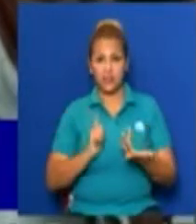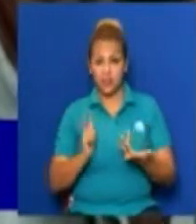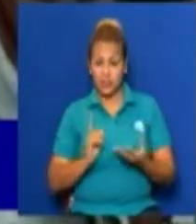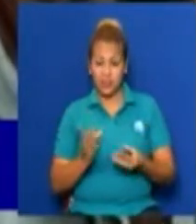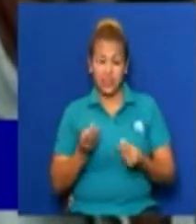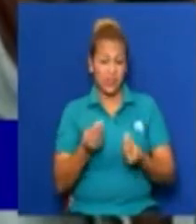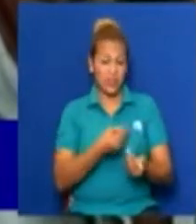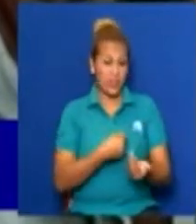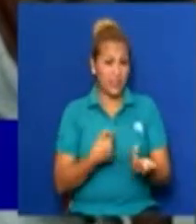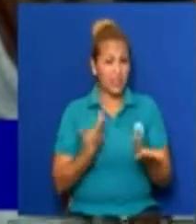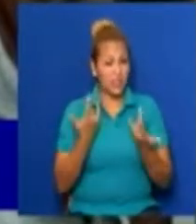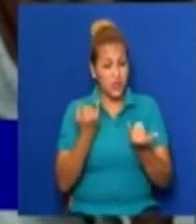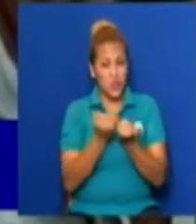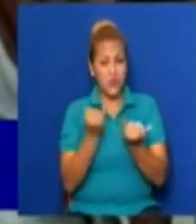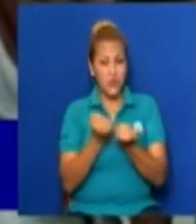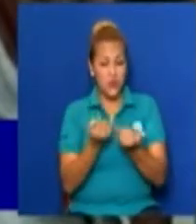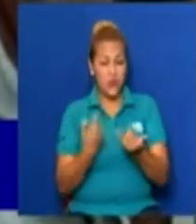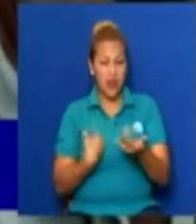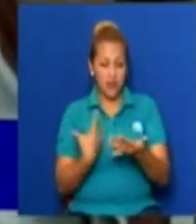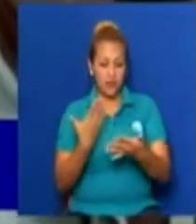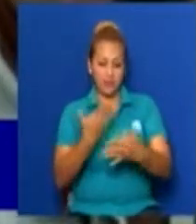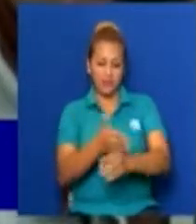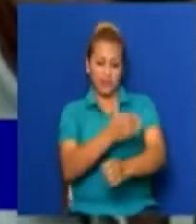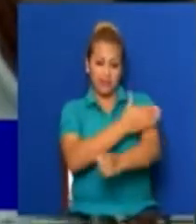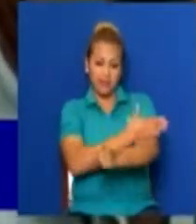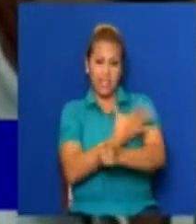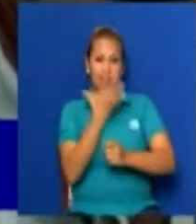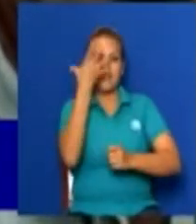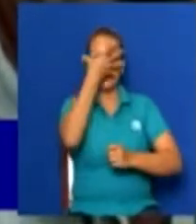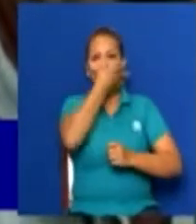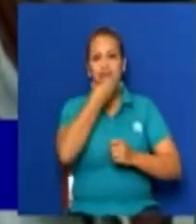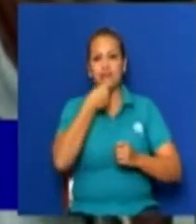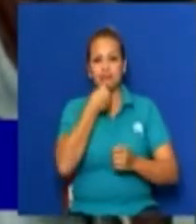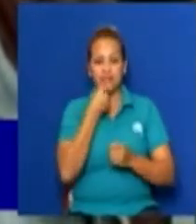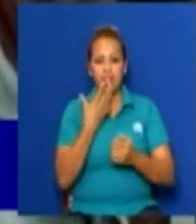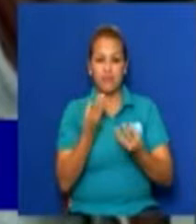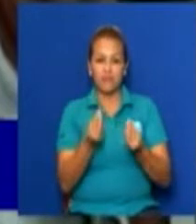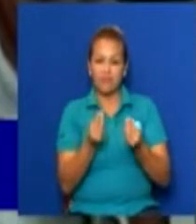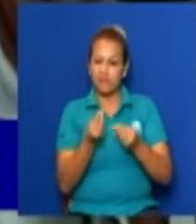de discriminaciones antes de parecerse a las de la ciudad.